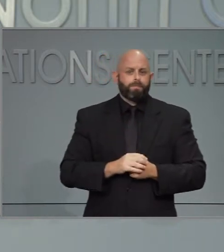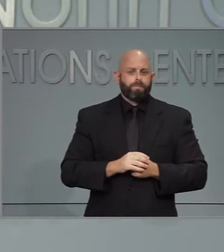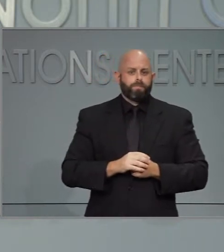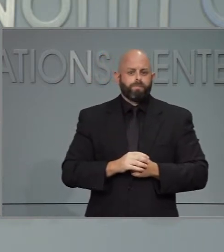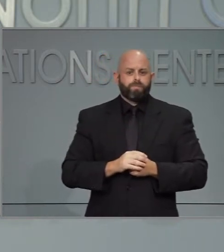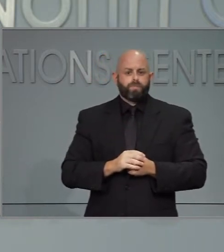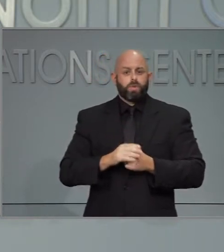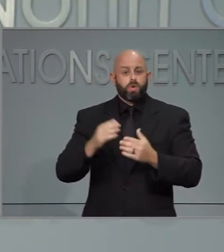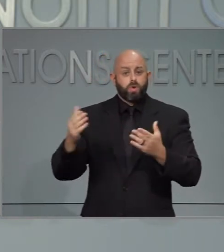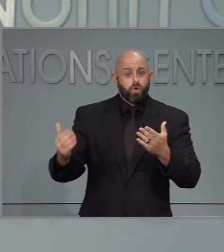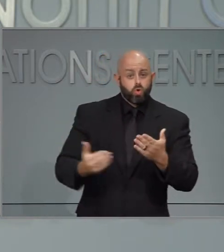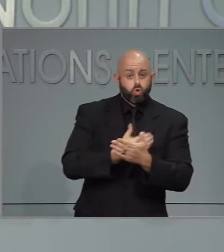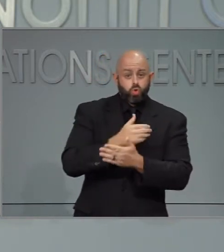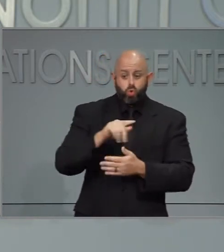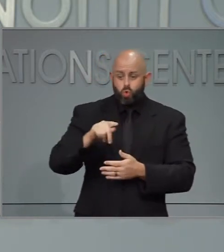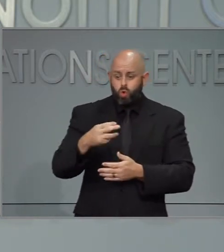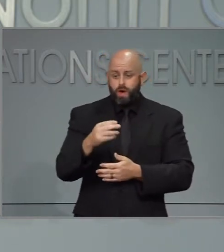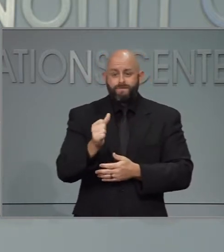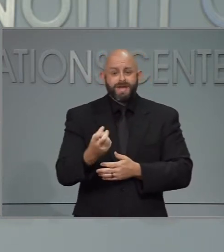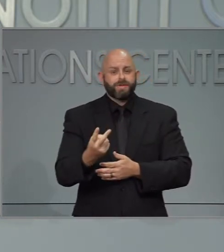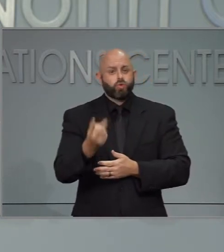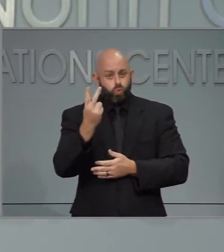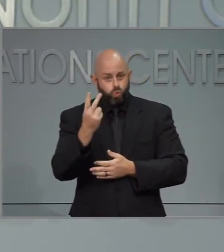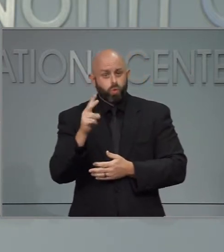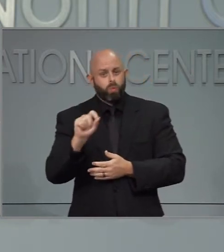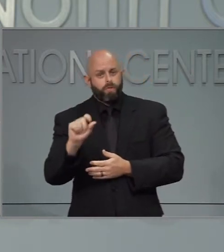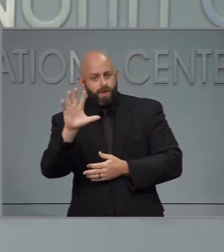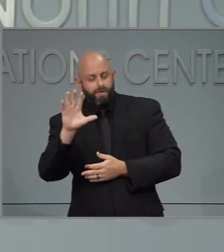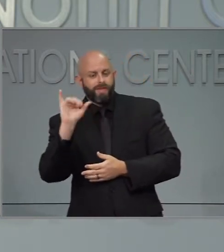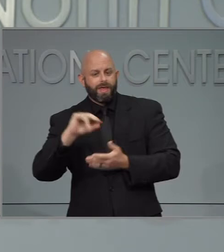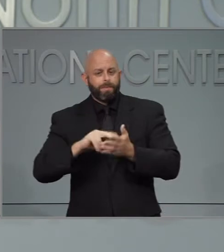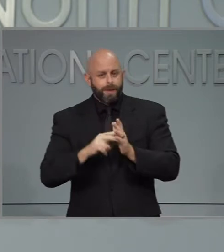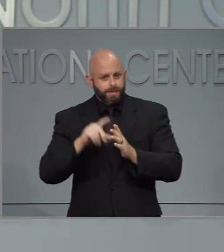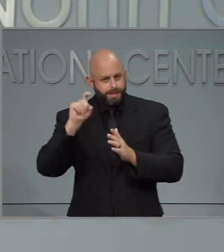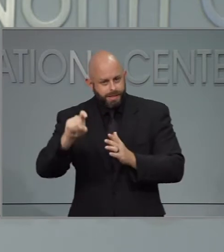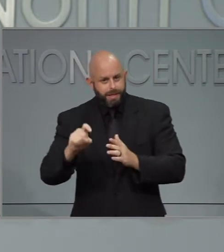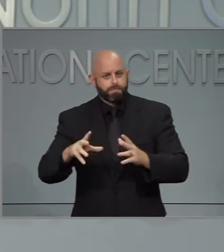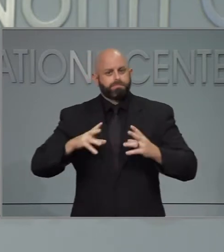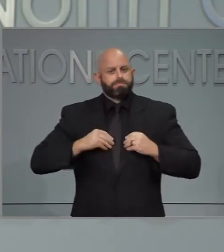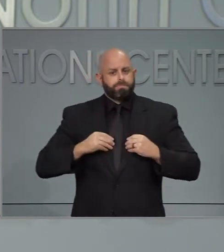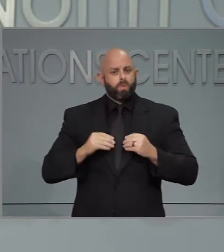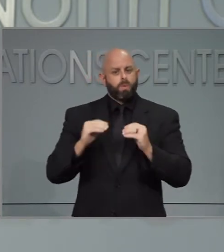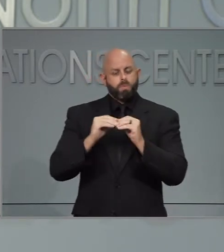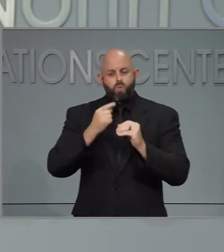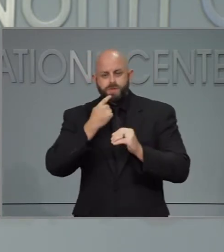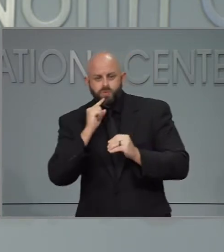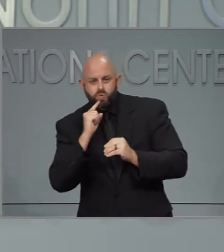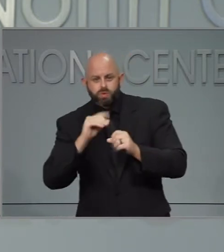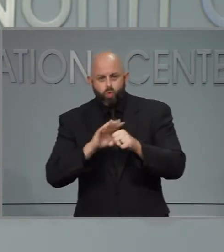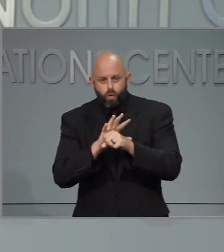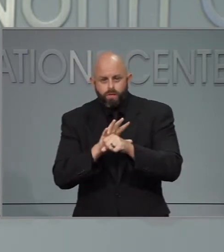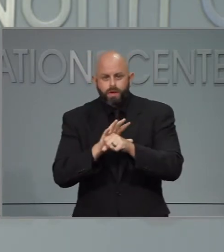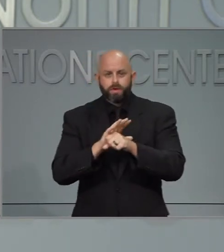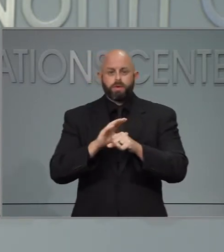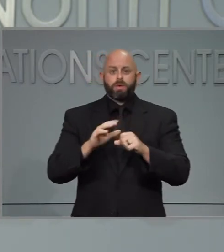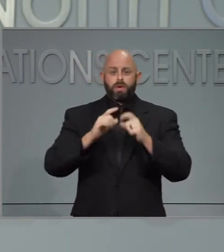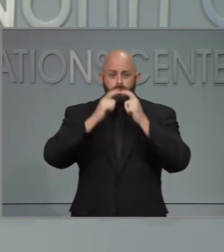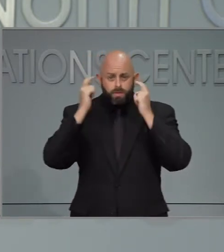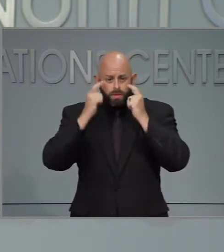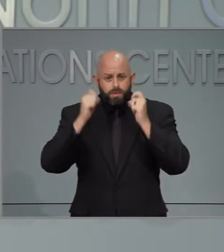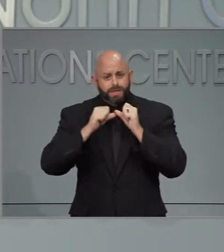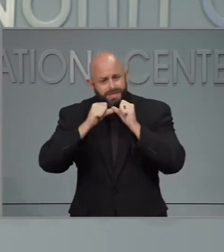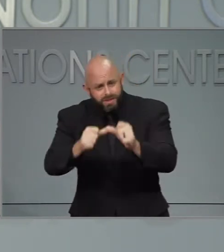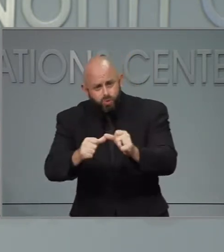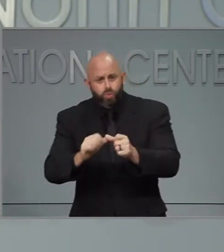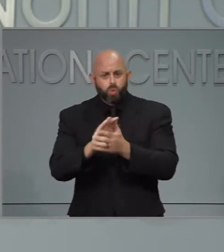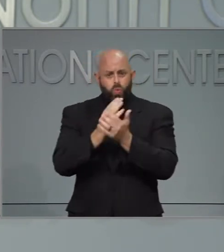el virus con más fuerza que nunca. De hecho, esta nueva fase es exactamente cuando necesitamos tomar esto más en